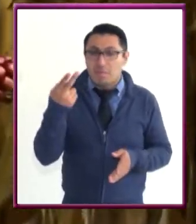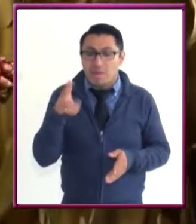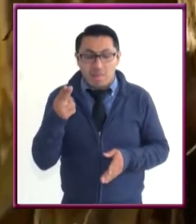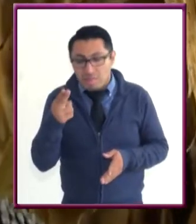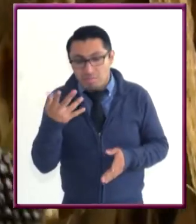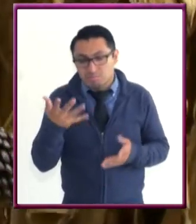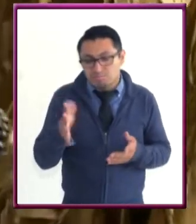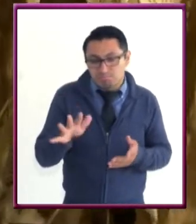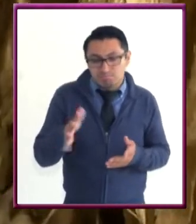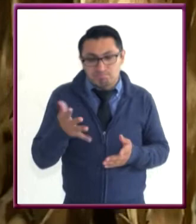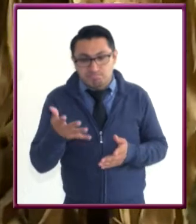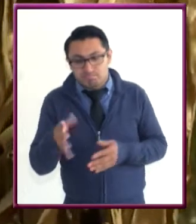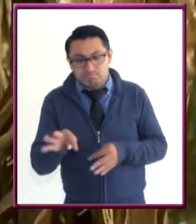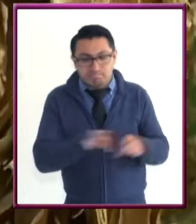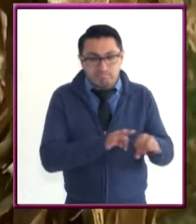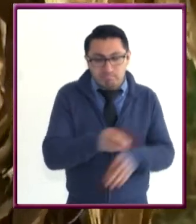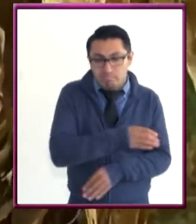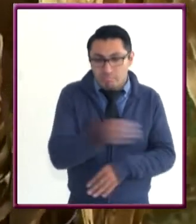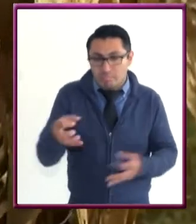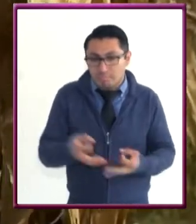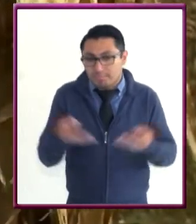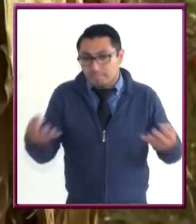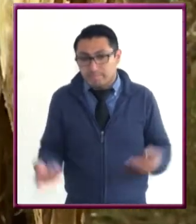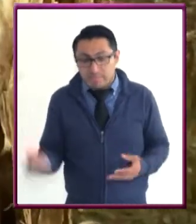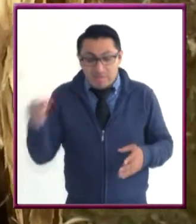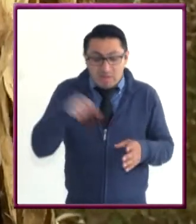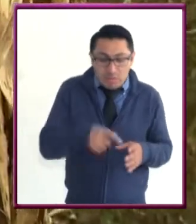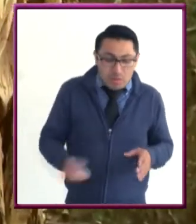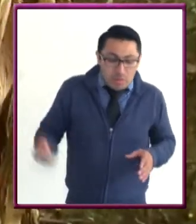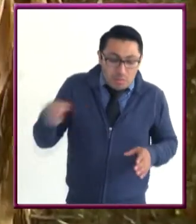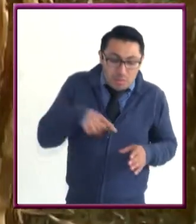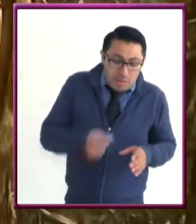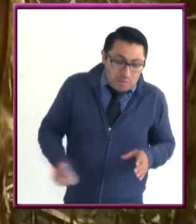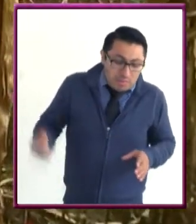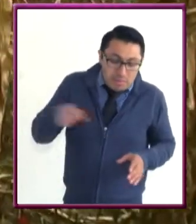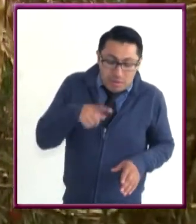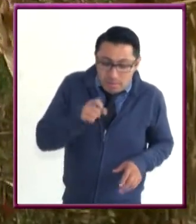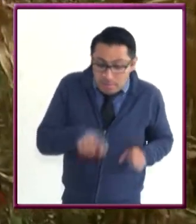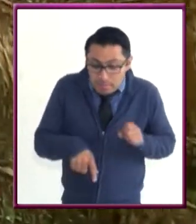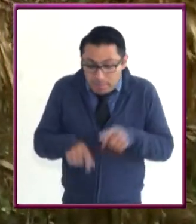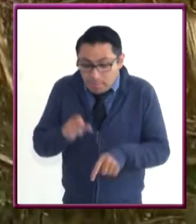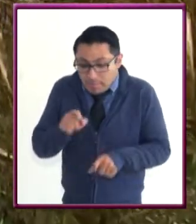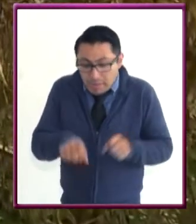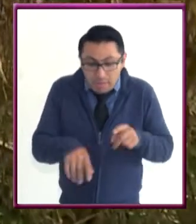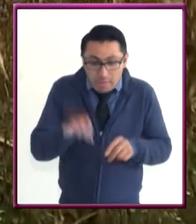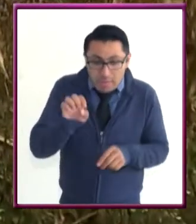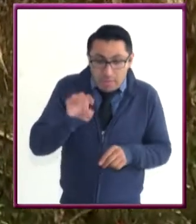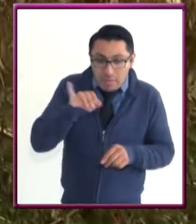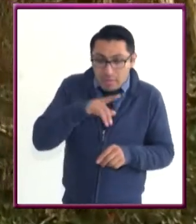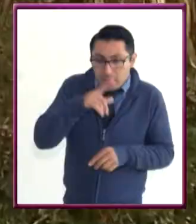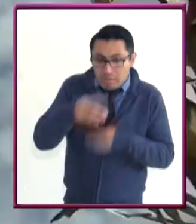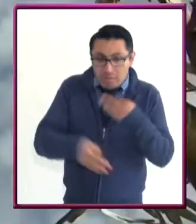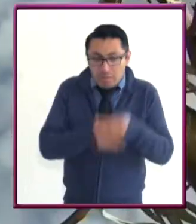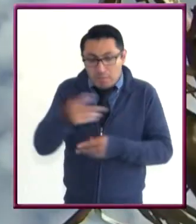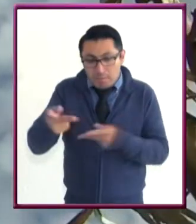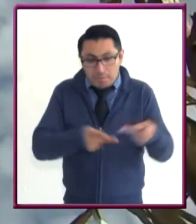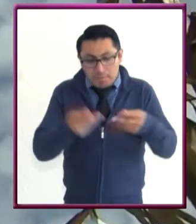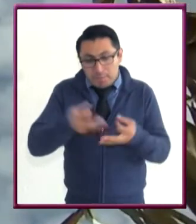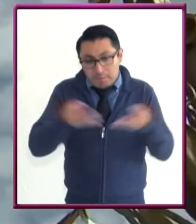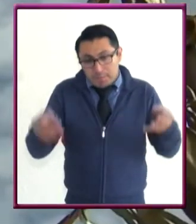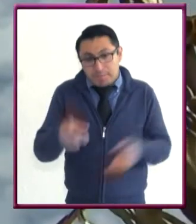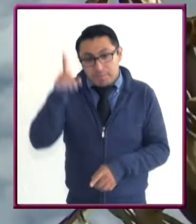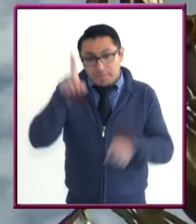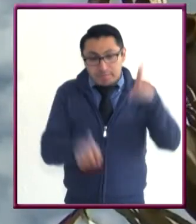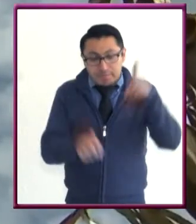de noviembre, y incorporamos los abonos, la hierba que hay al barbecho. Dependiendo